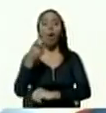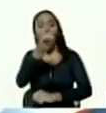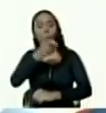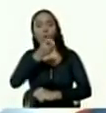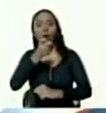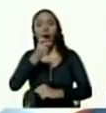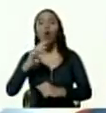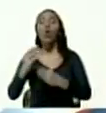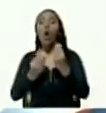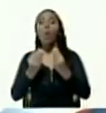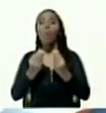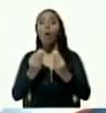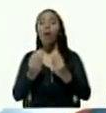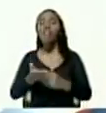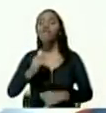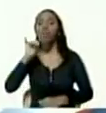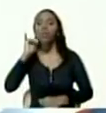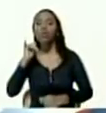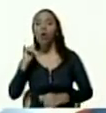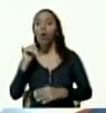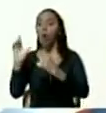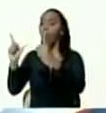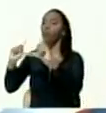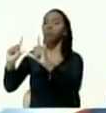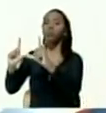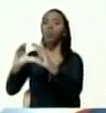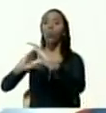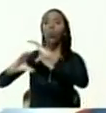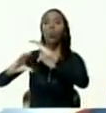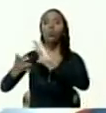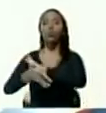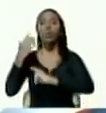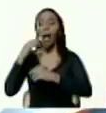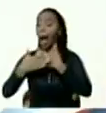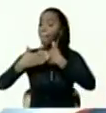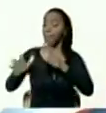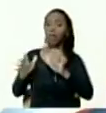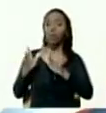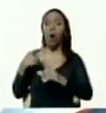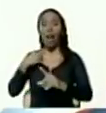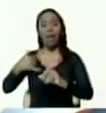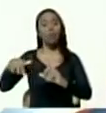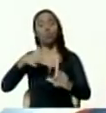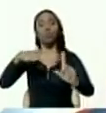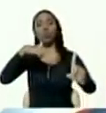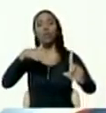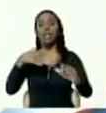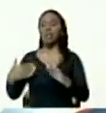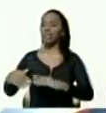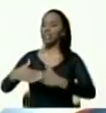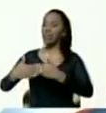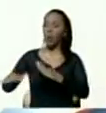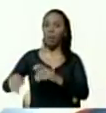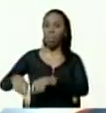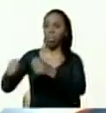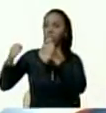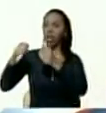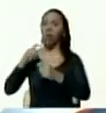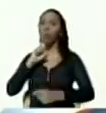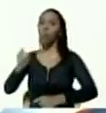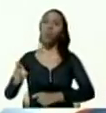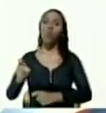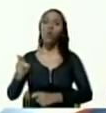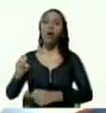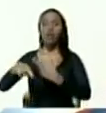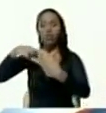a medios de comunicación que sean abiertamente hostiles a la revolución bolivariana. Una